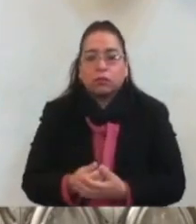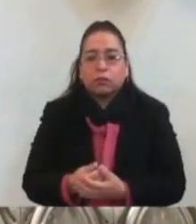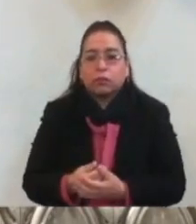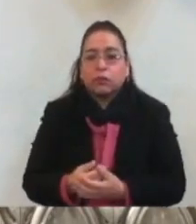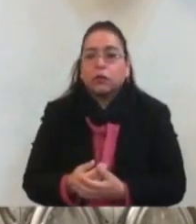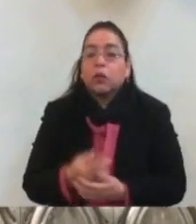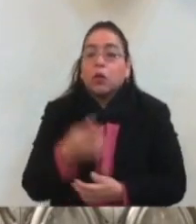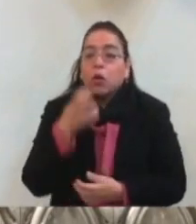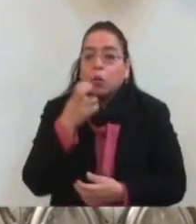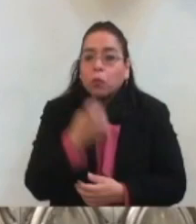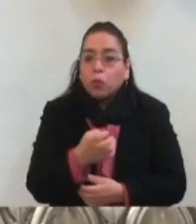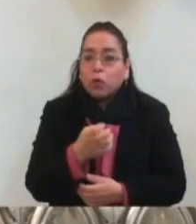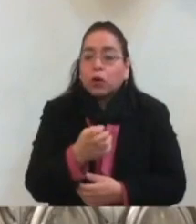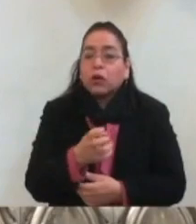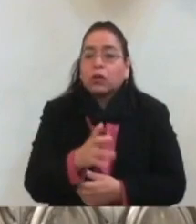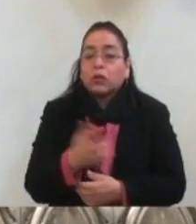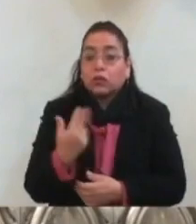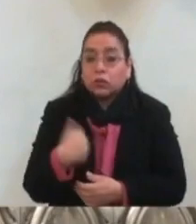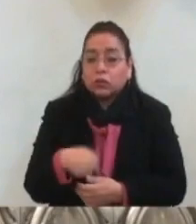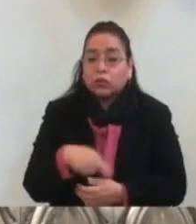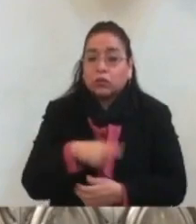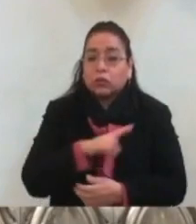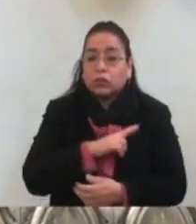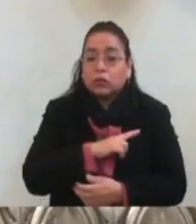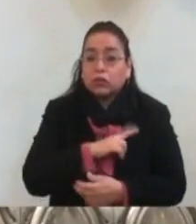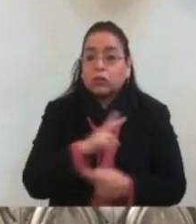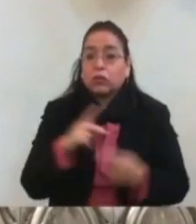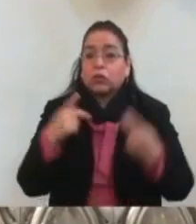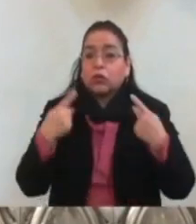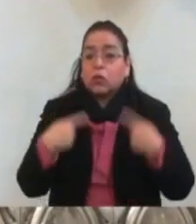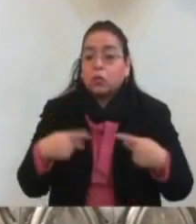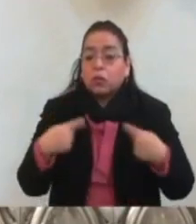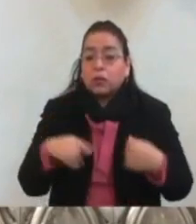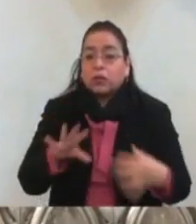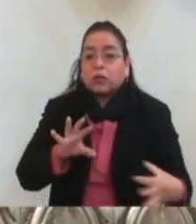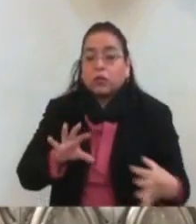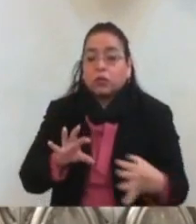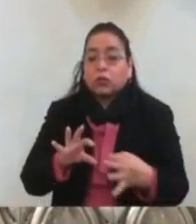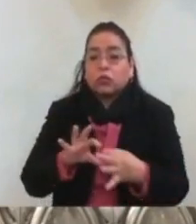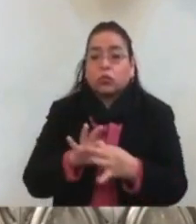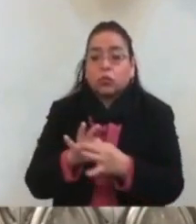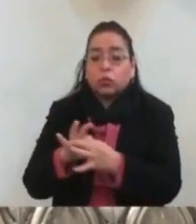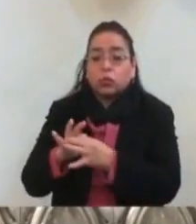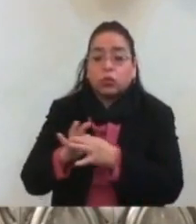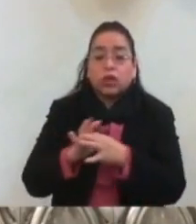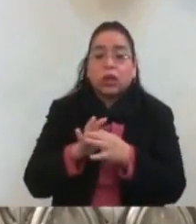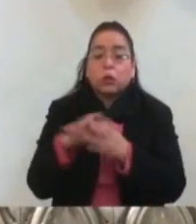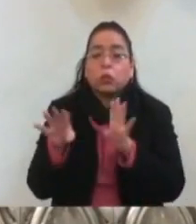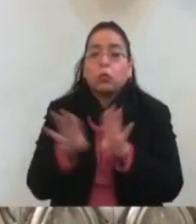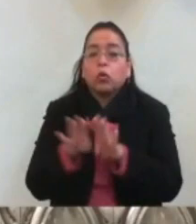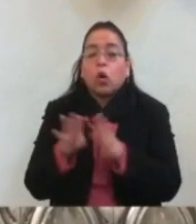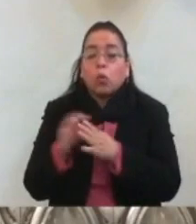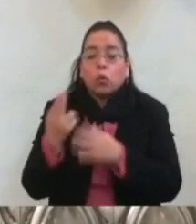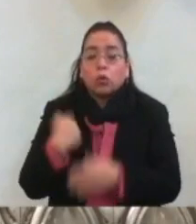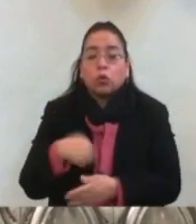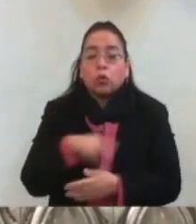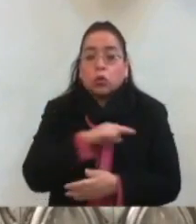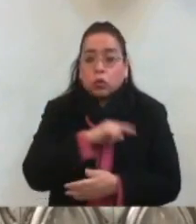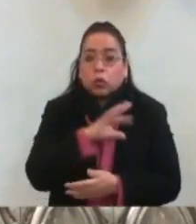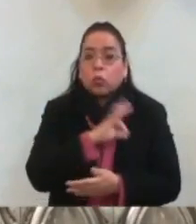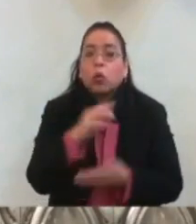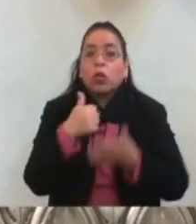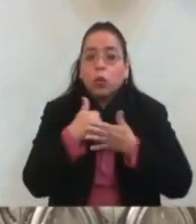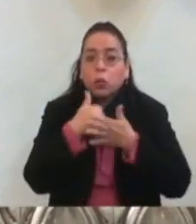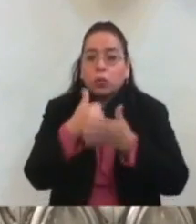por eso los ciudadanos somos solidarios sabemos que si